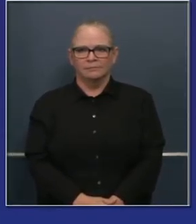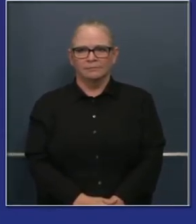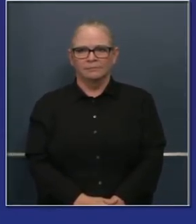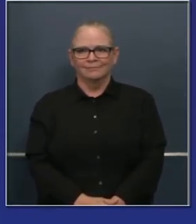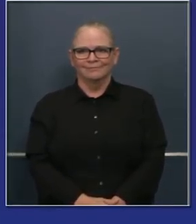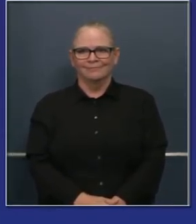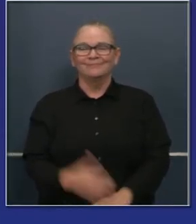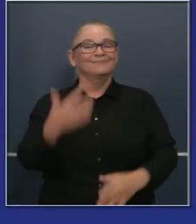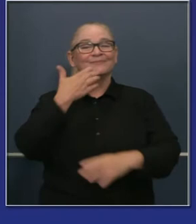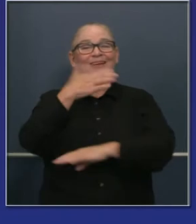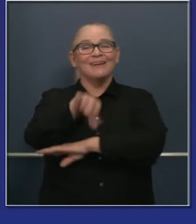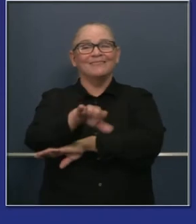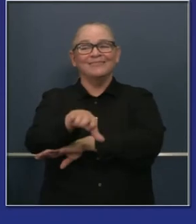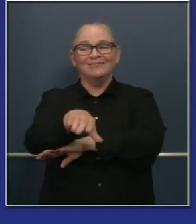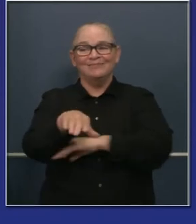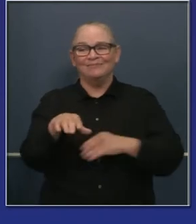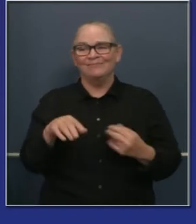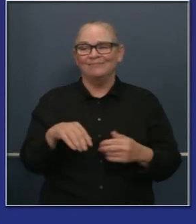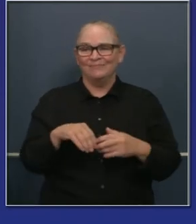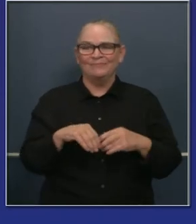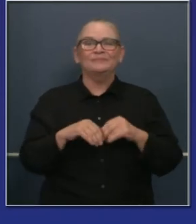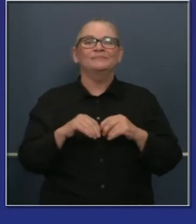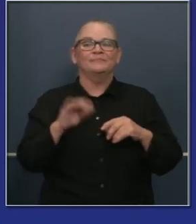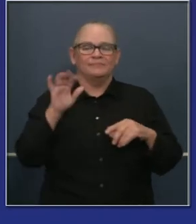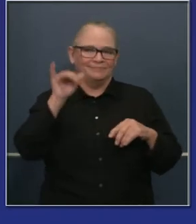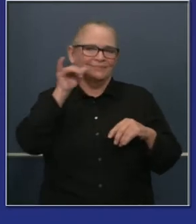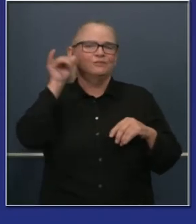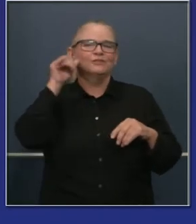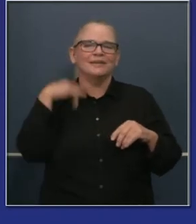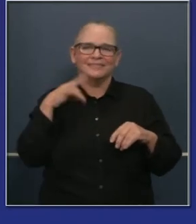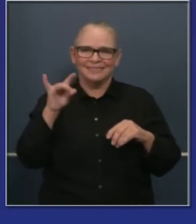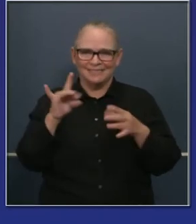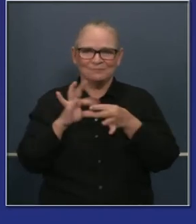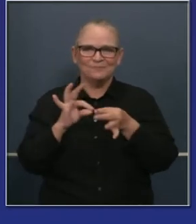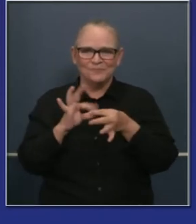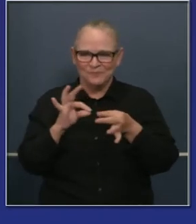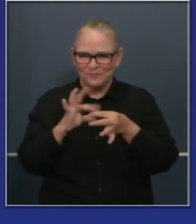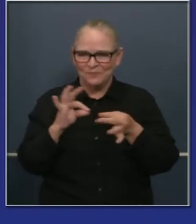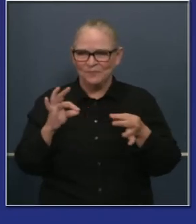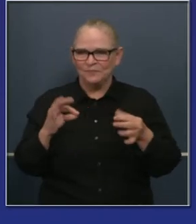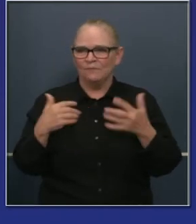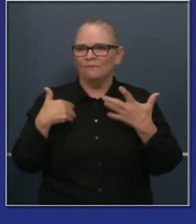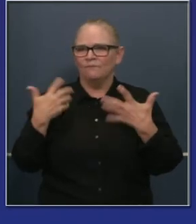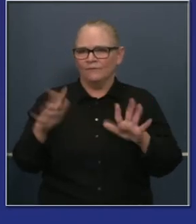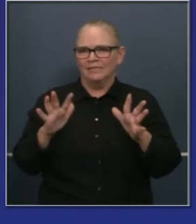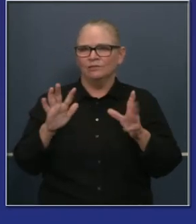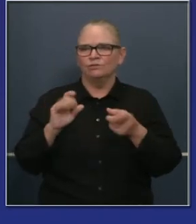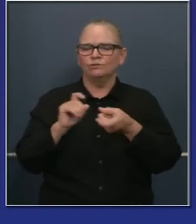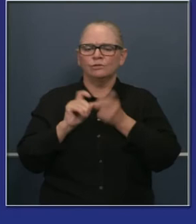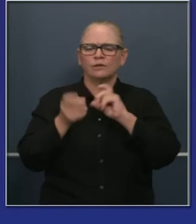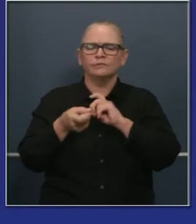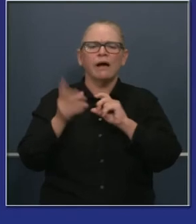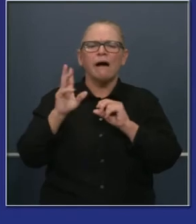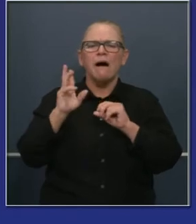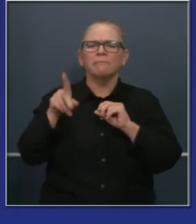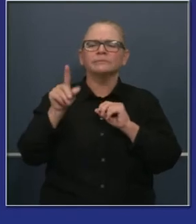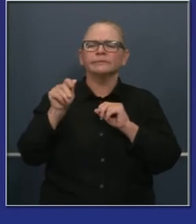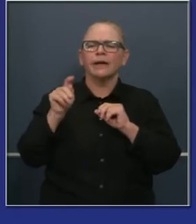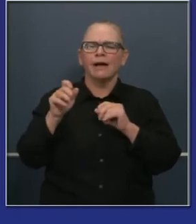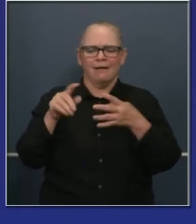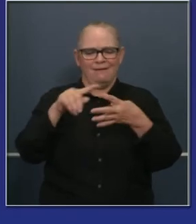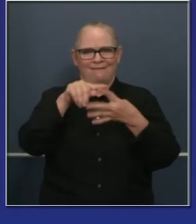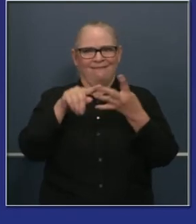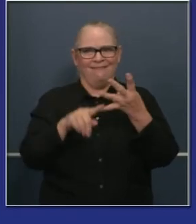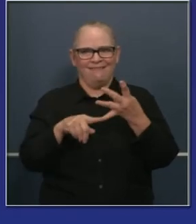buenas tardes gracias gobernador si ayer hemos actualizado nuestra representación gráfica